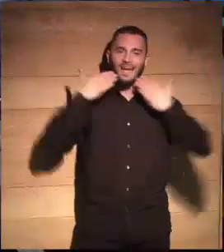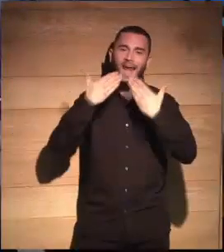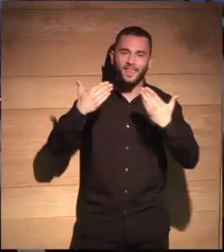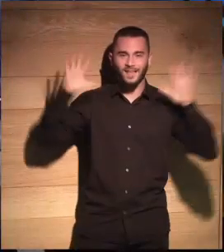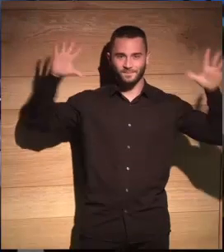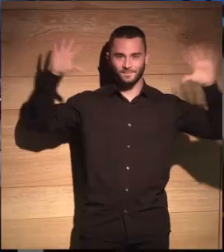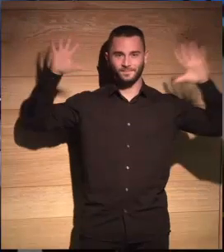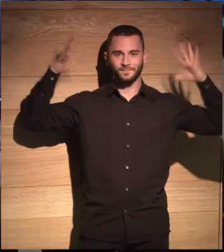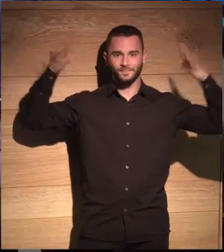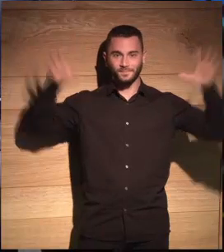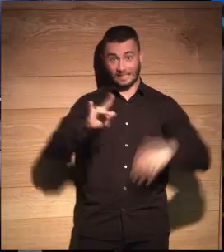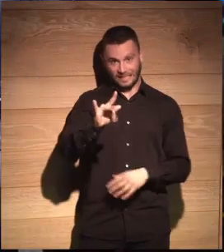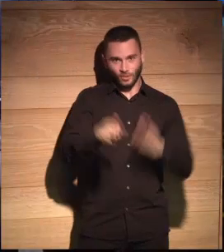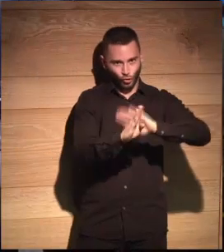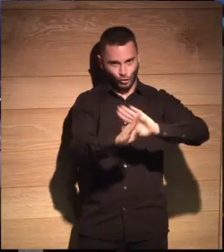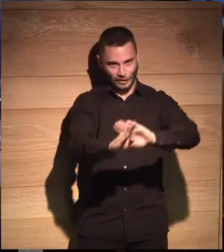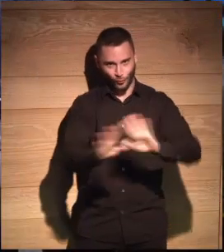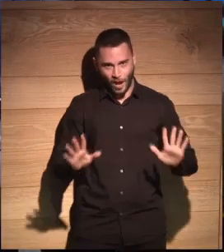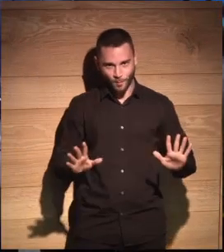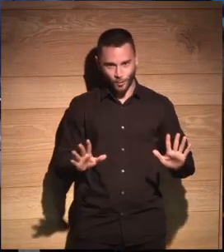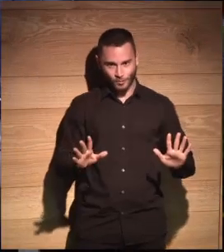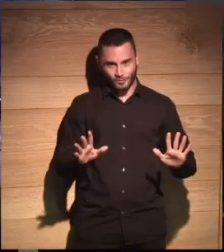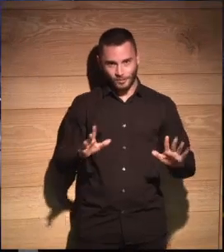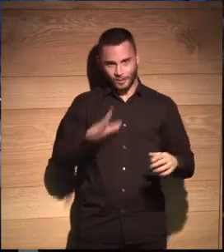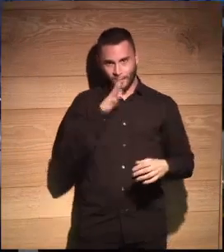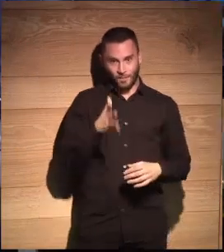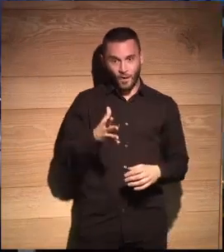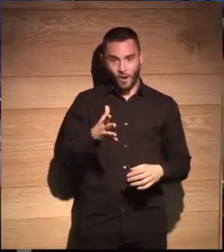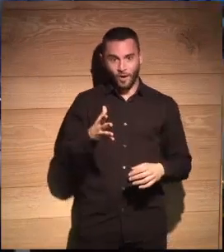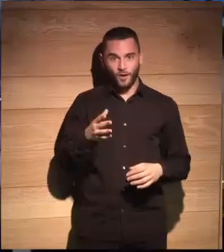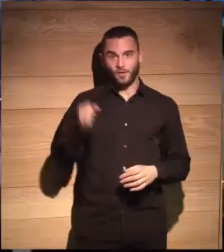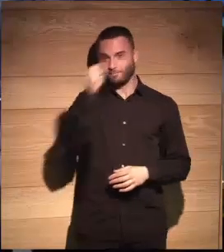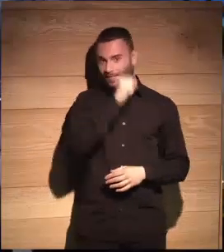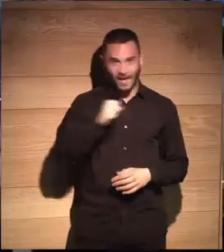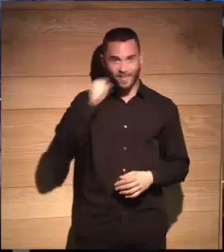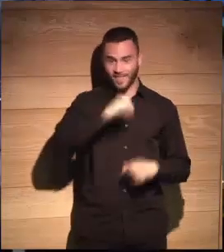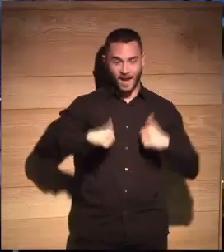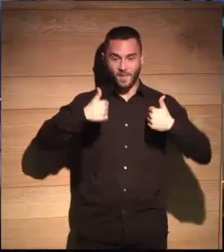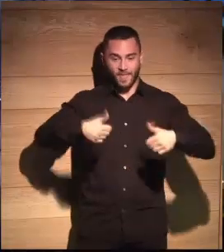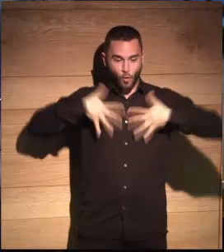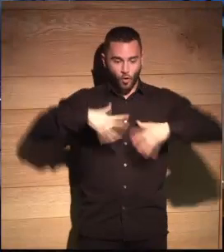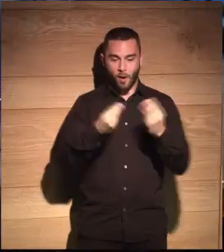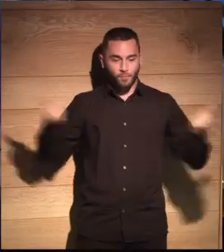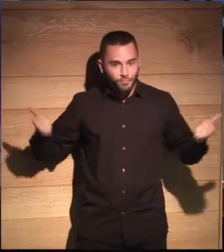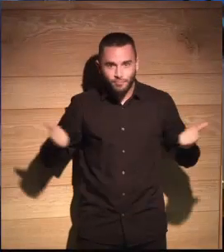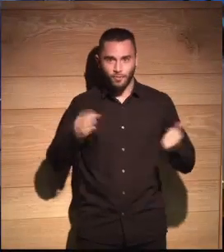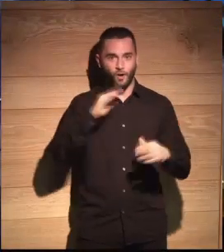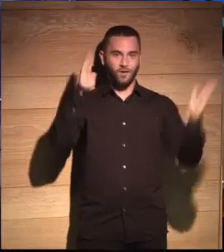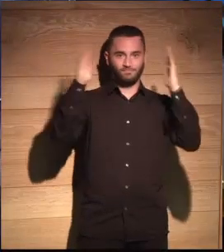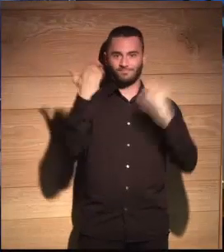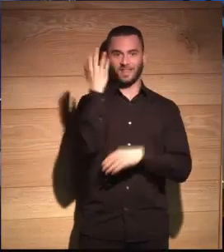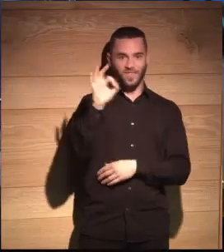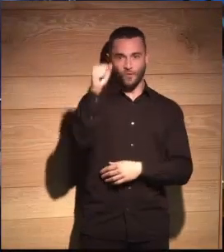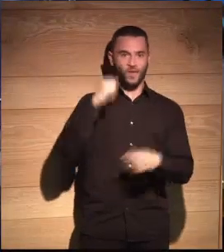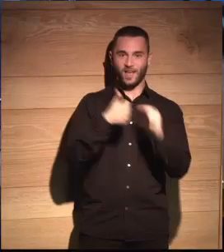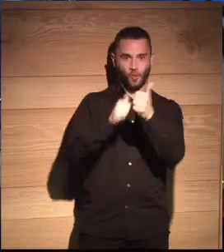Gracias. Sí, porque si no nos tenemos que arrancar o a cantar por Julie Wilson o a desnudarnos o a hacer algo de años 50.